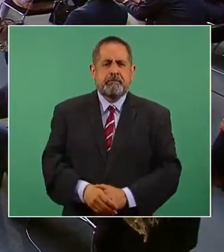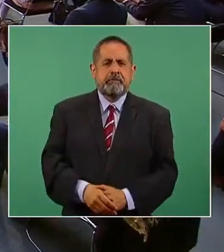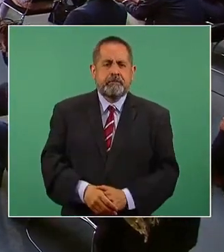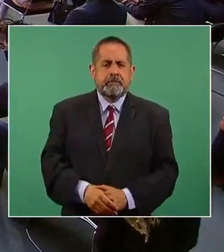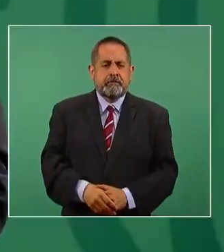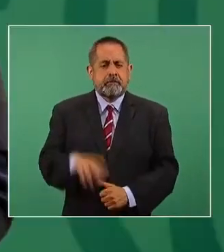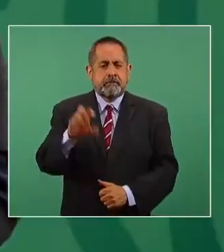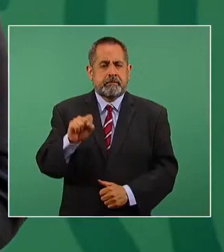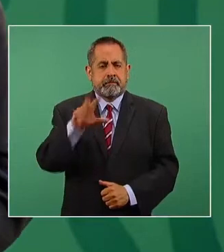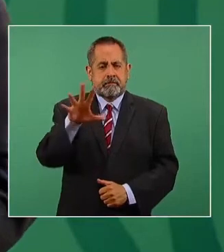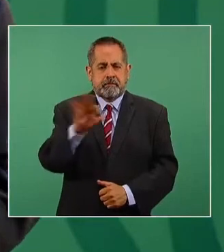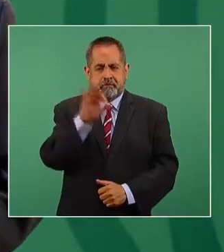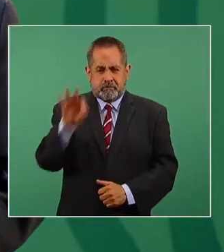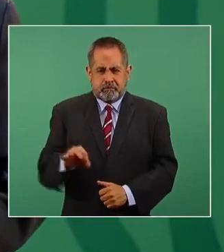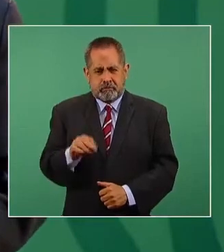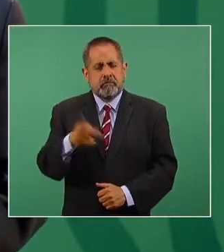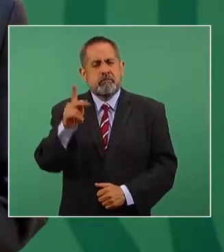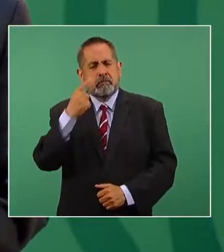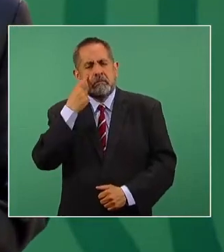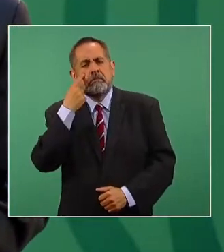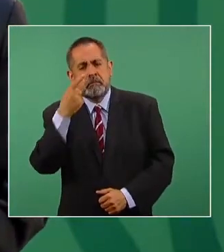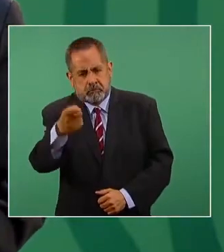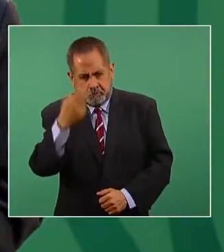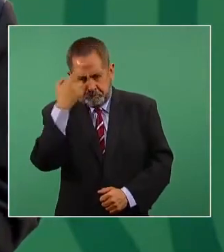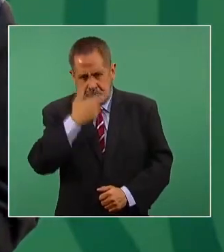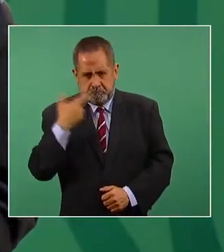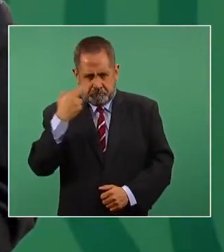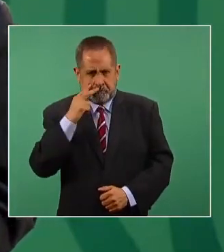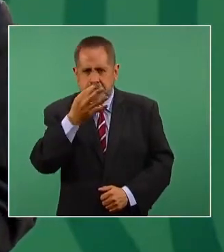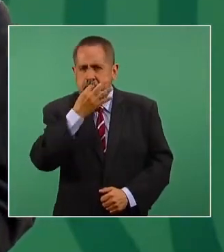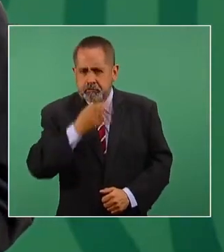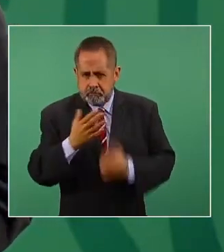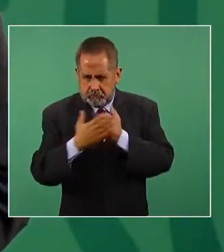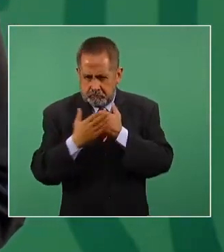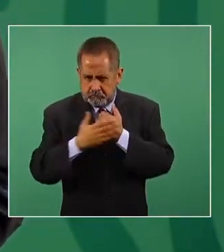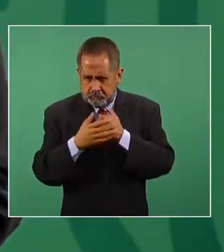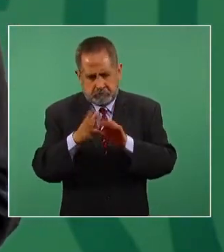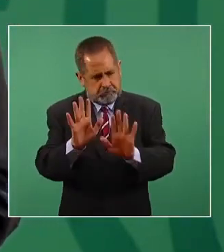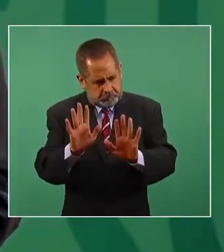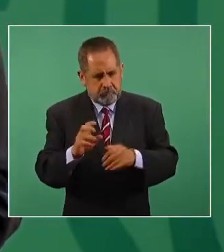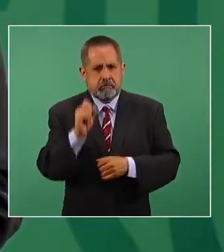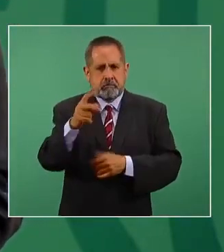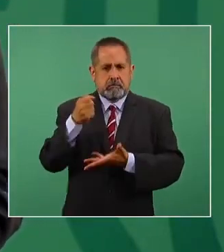De 65%, pero de todas maneras lo vamos a revisar. Pero no hay